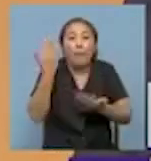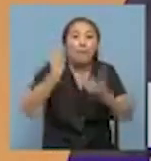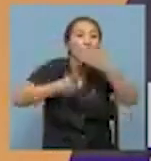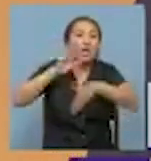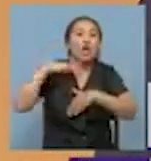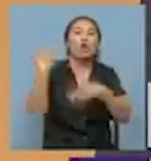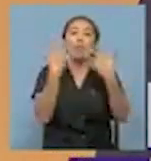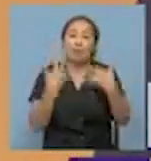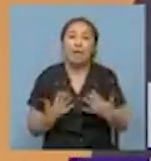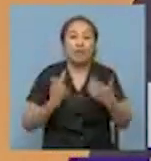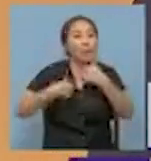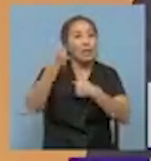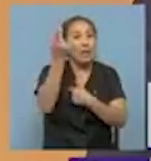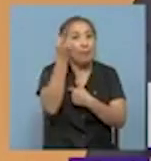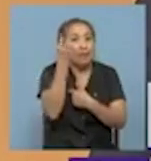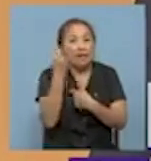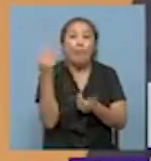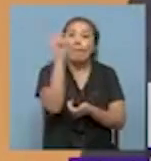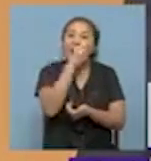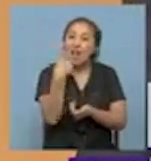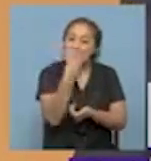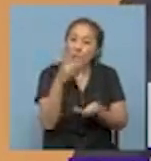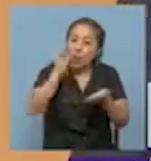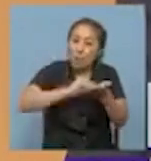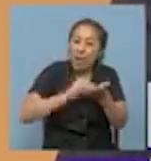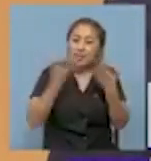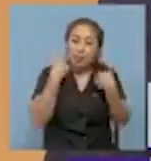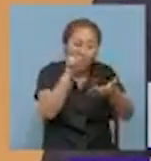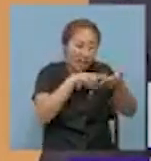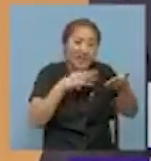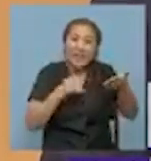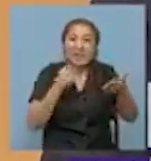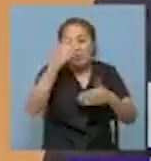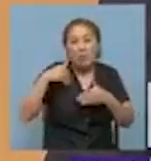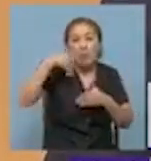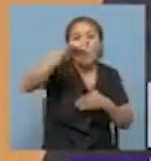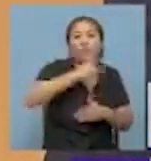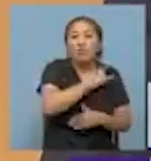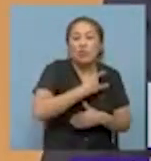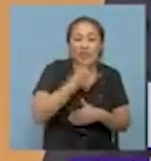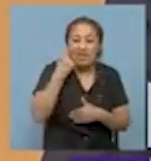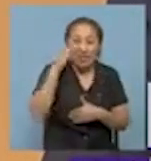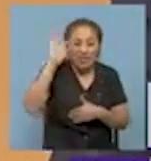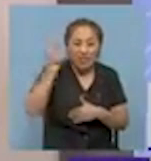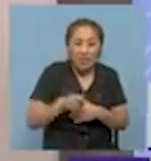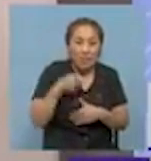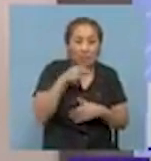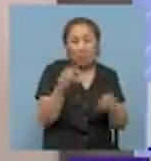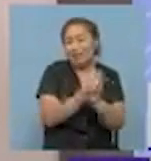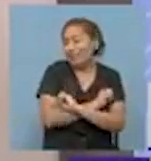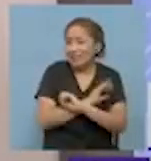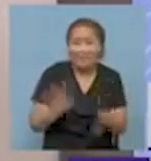para que aprendan mejor lengua comprensión de texto cuando después van a la universidad y encontramos verdaderas catástrofes